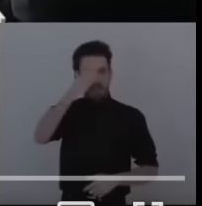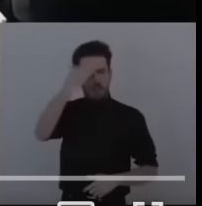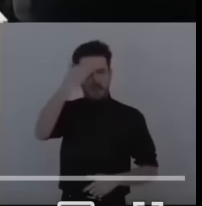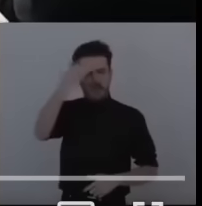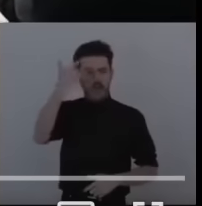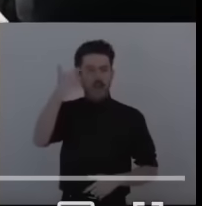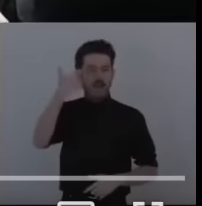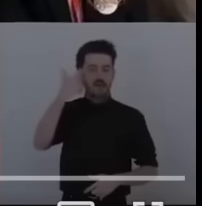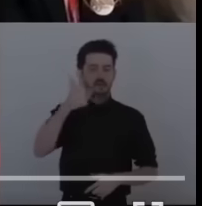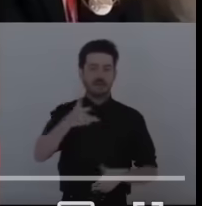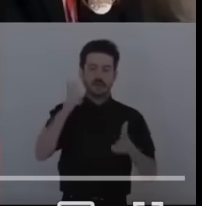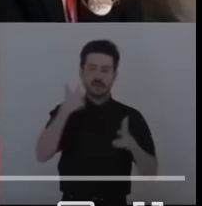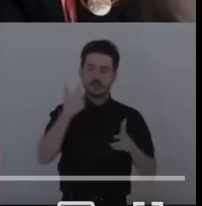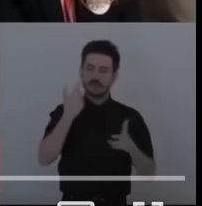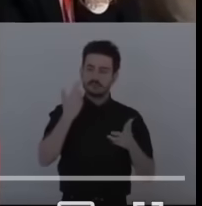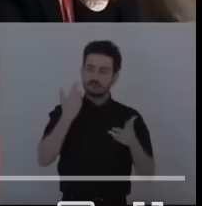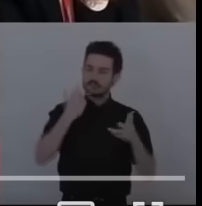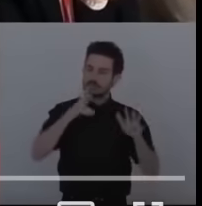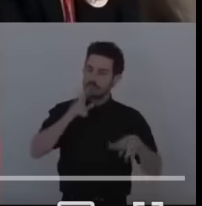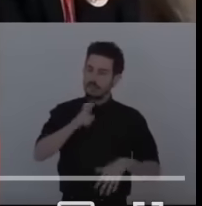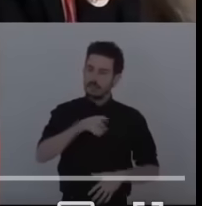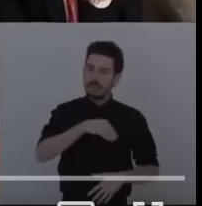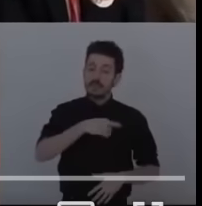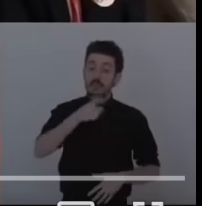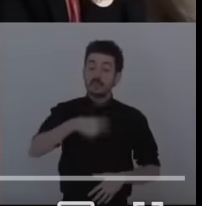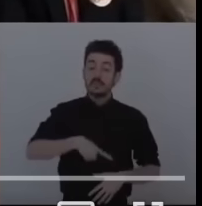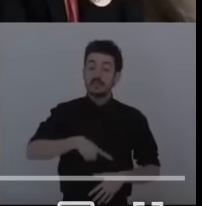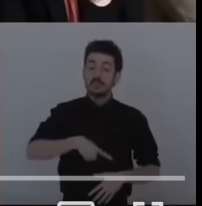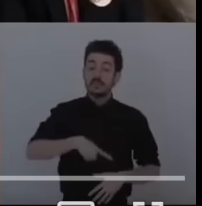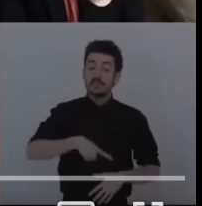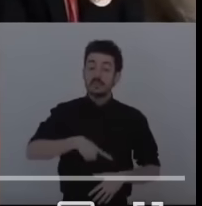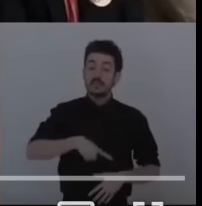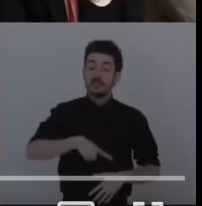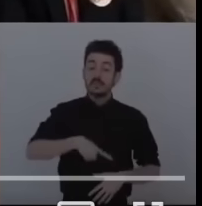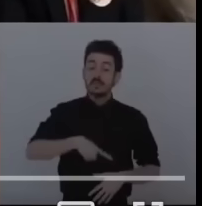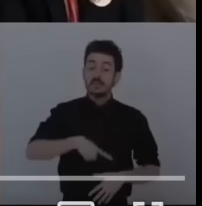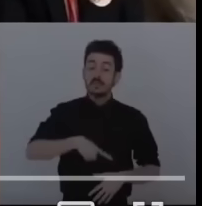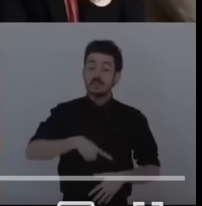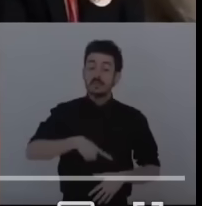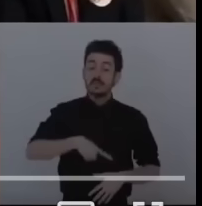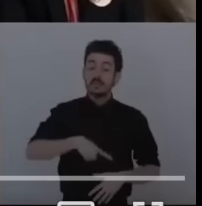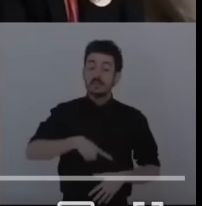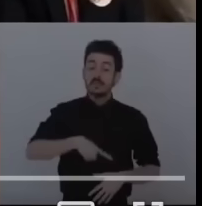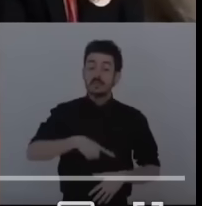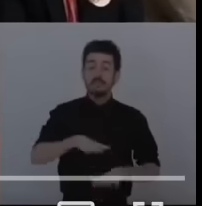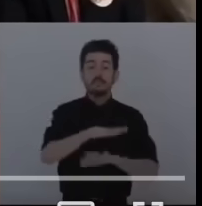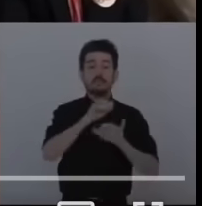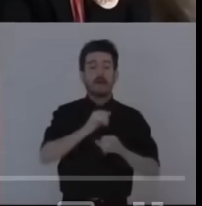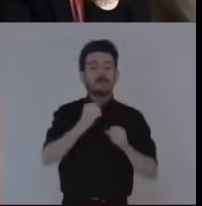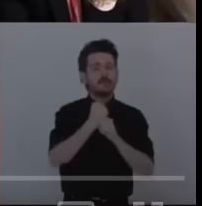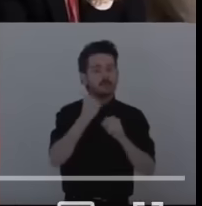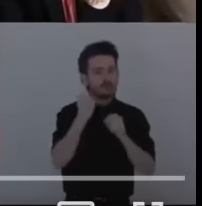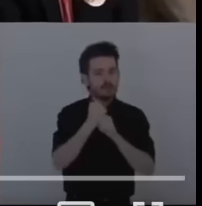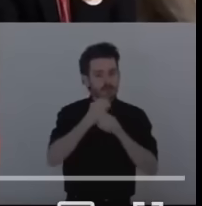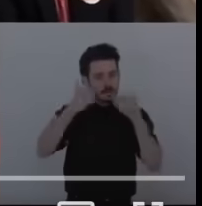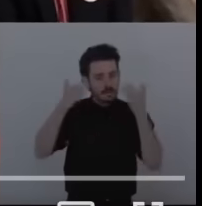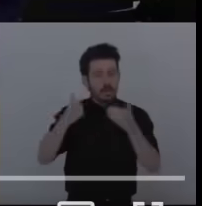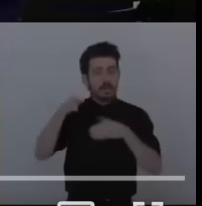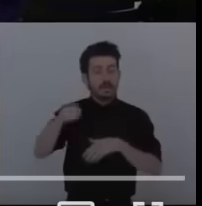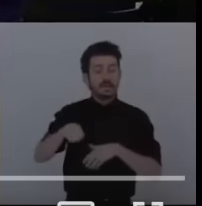por la paz en Gaza y en Ucrania. En los dos sitios, por la paz, por la paz. Y para